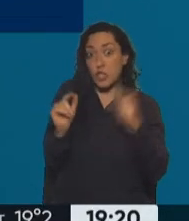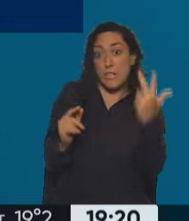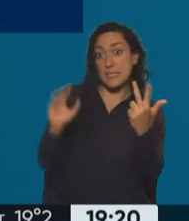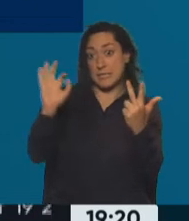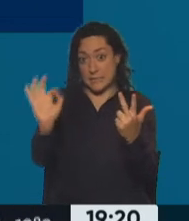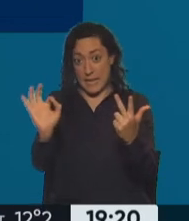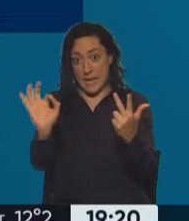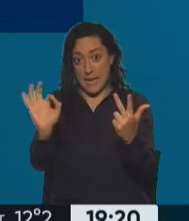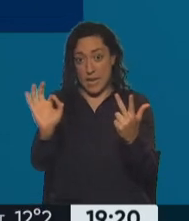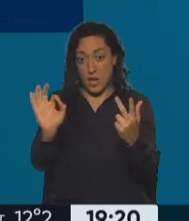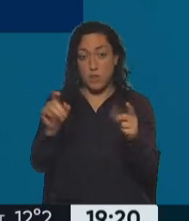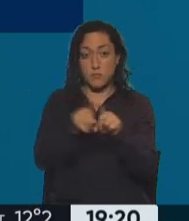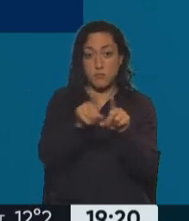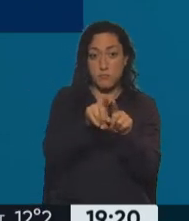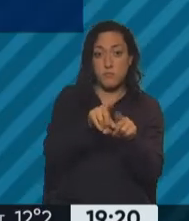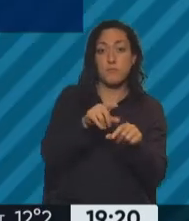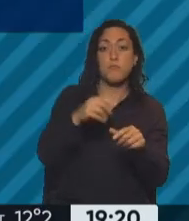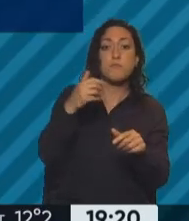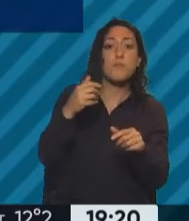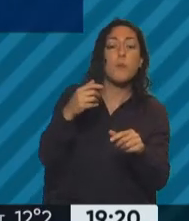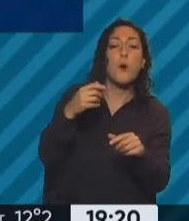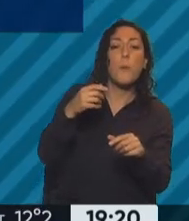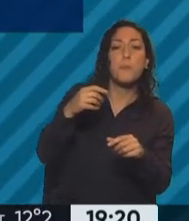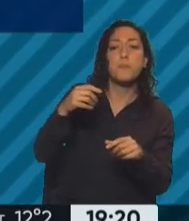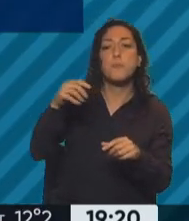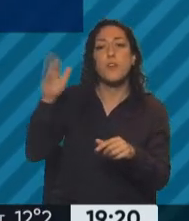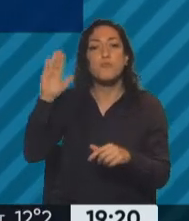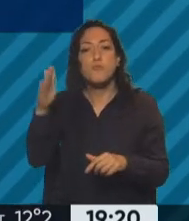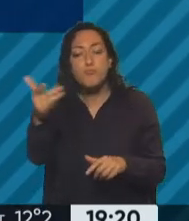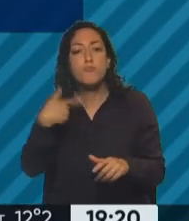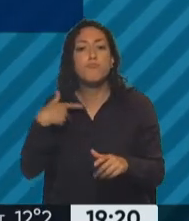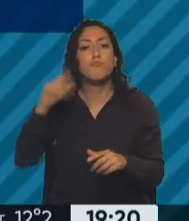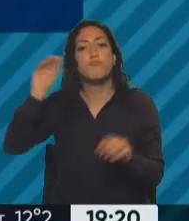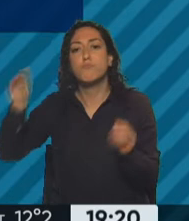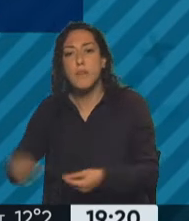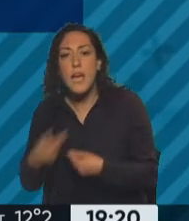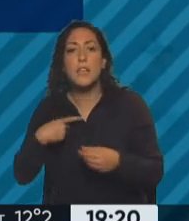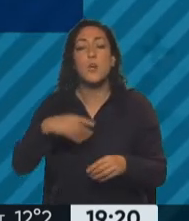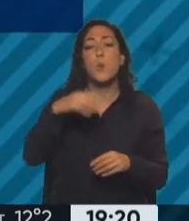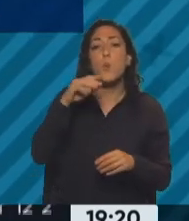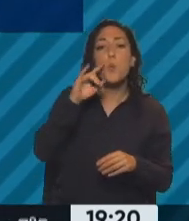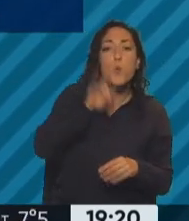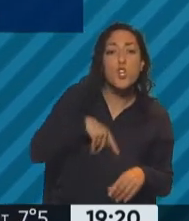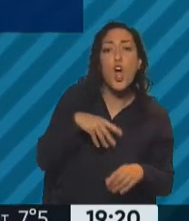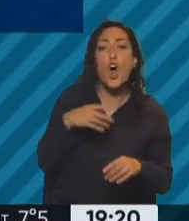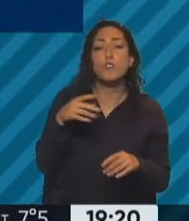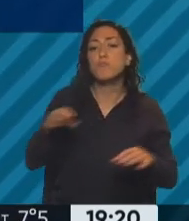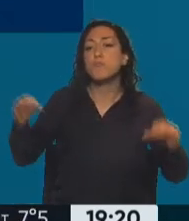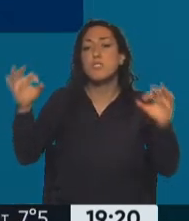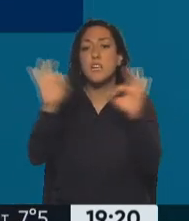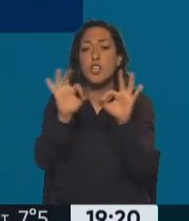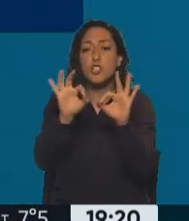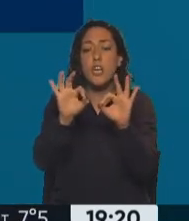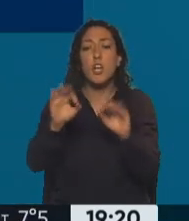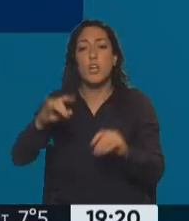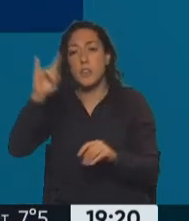ganó Diana Arsenal Aldo Civi. Unión, por ahora parcial, empate 0-0 con